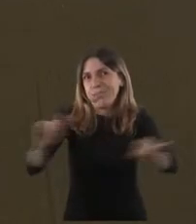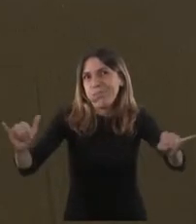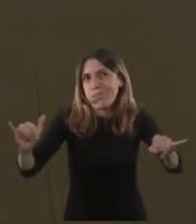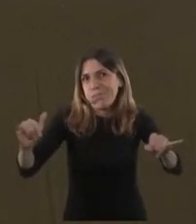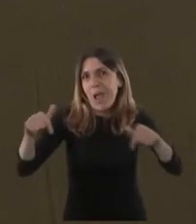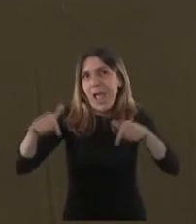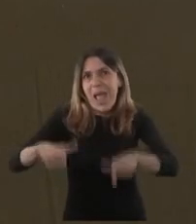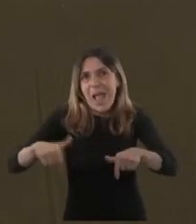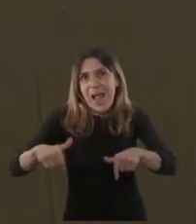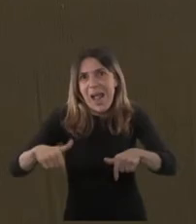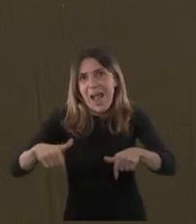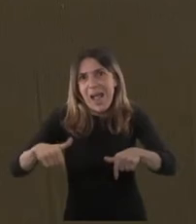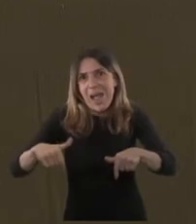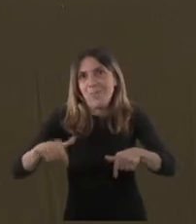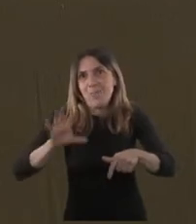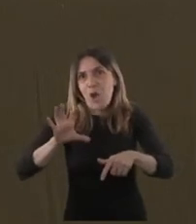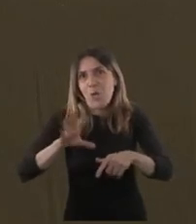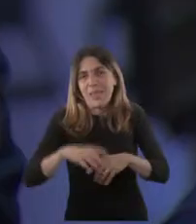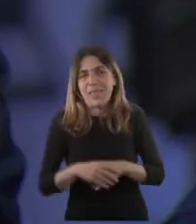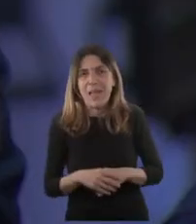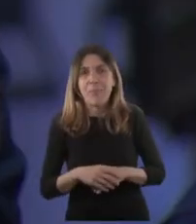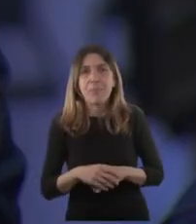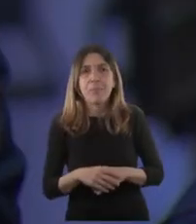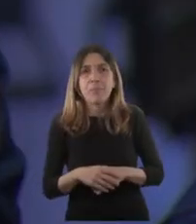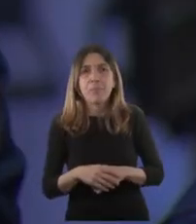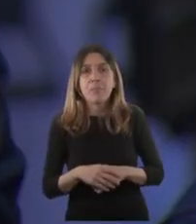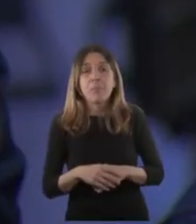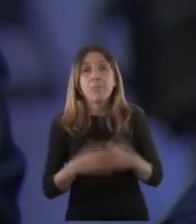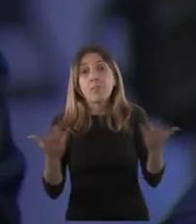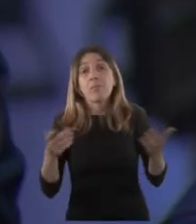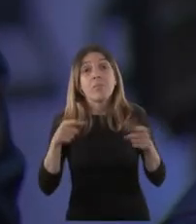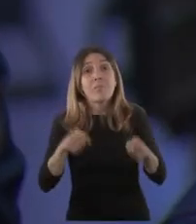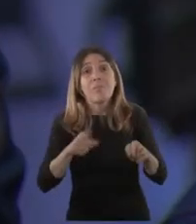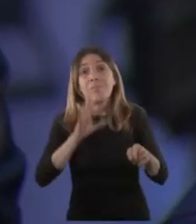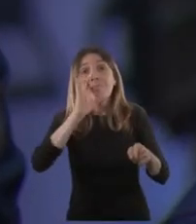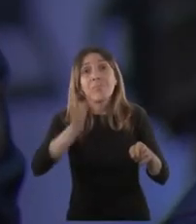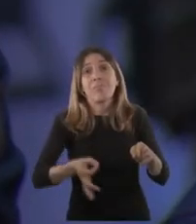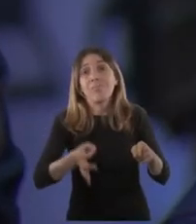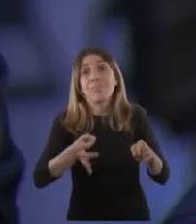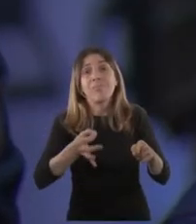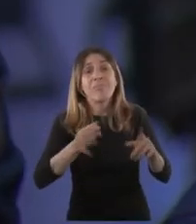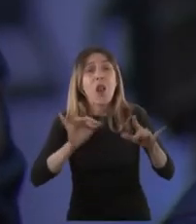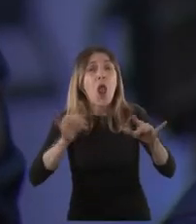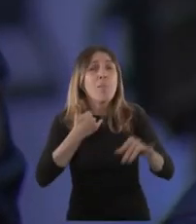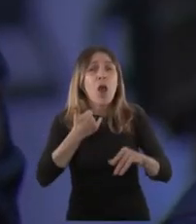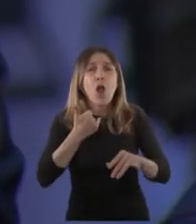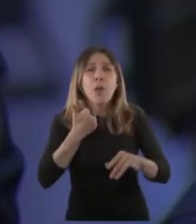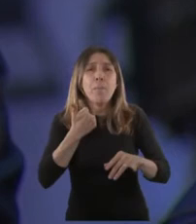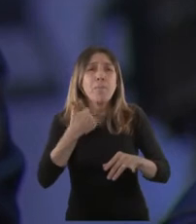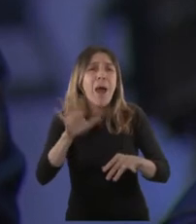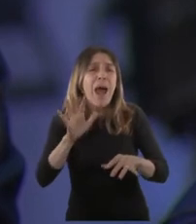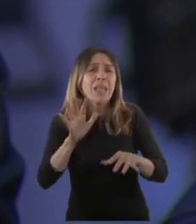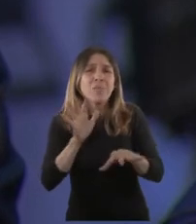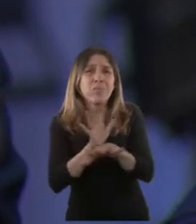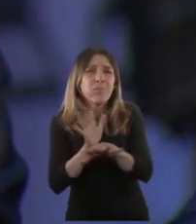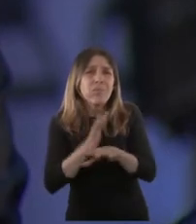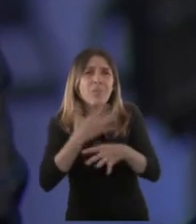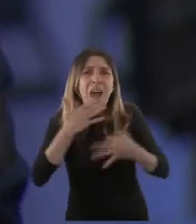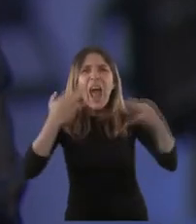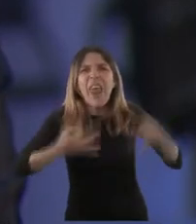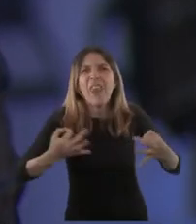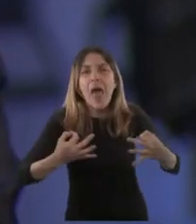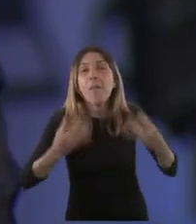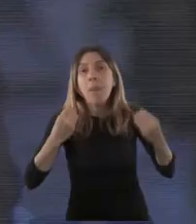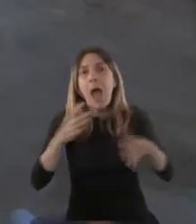anunciando aquí en la provincia. Son las señales más efectivas y concretas de estar acompañando